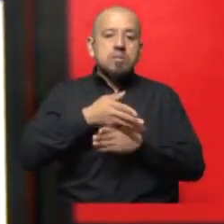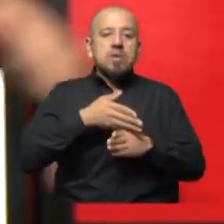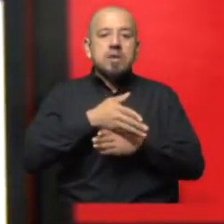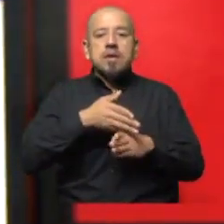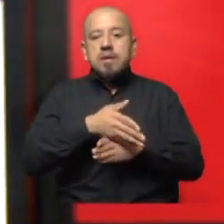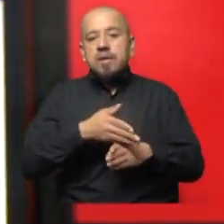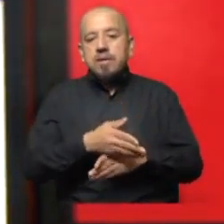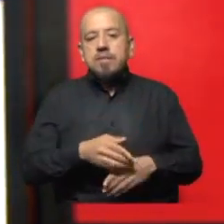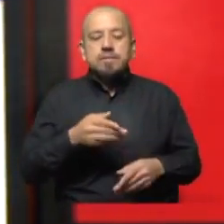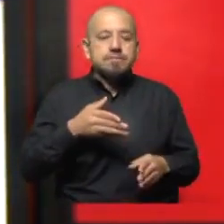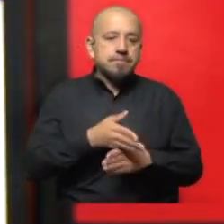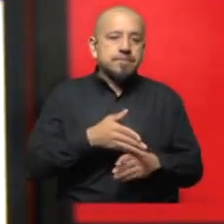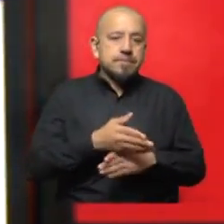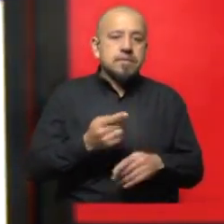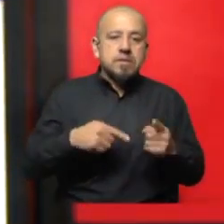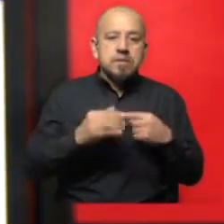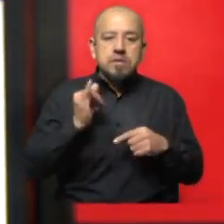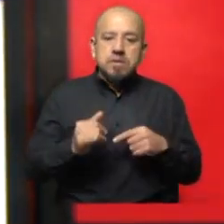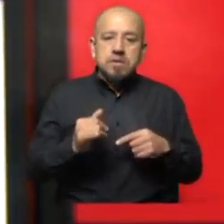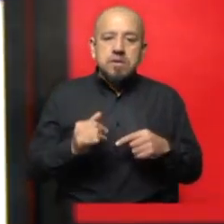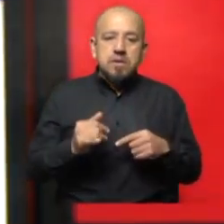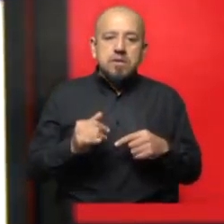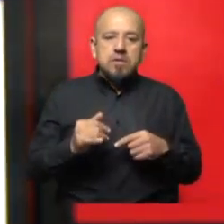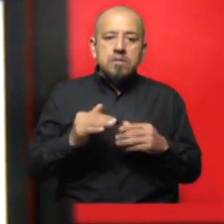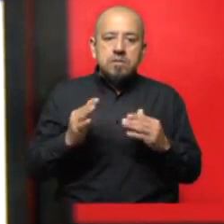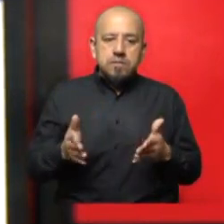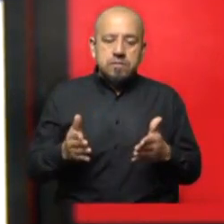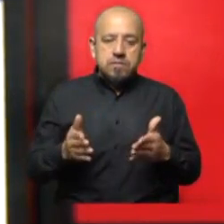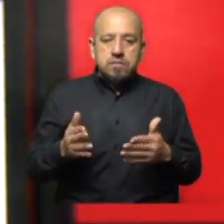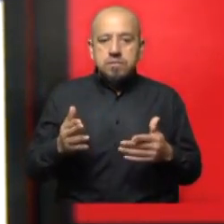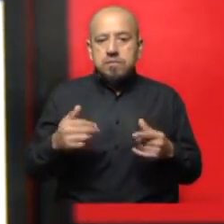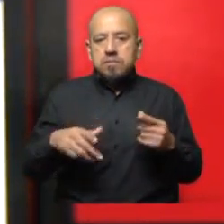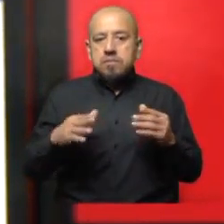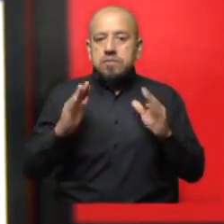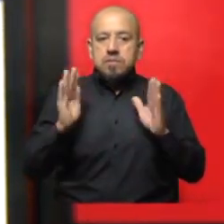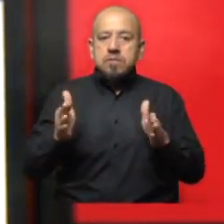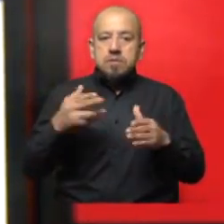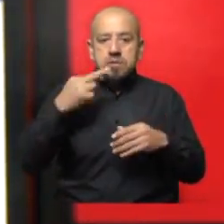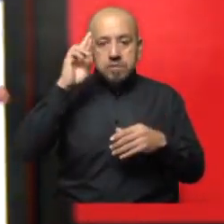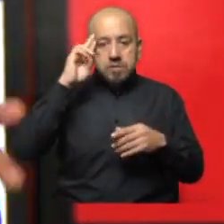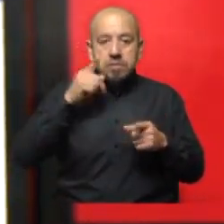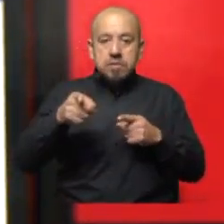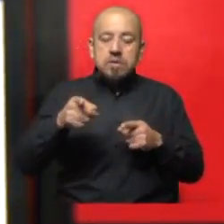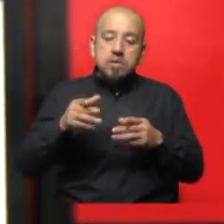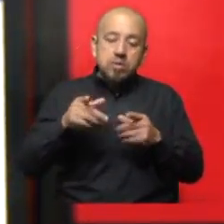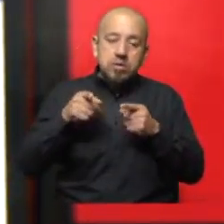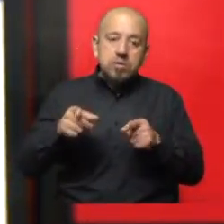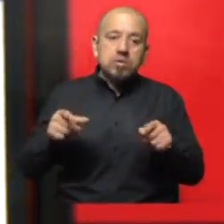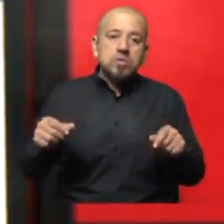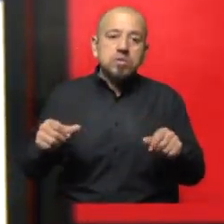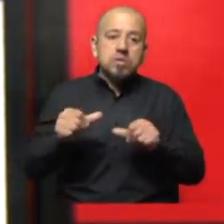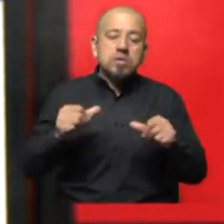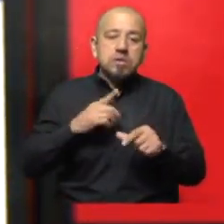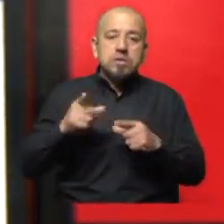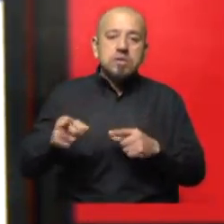la actividad pero si te tenés que dedicar como una actividad y darle todo el respeto que esa actividad éste merece